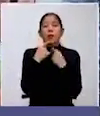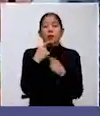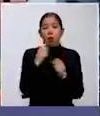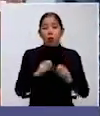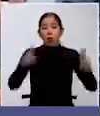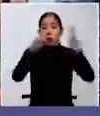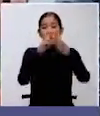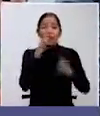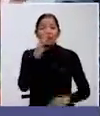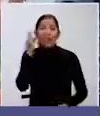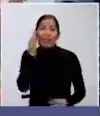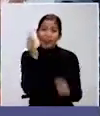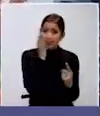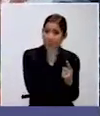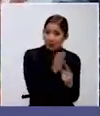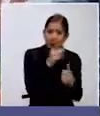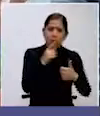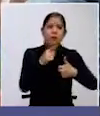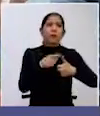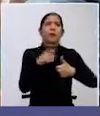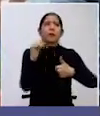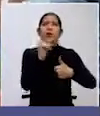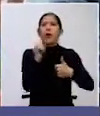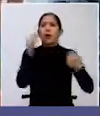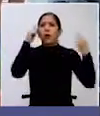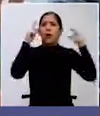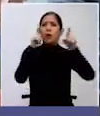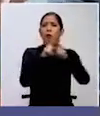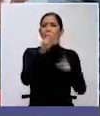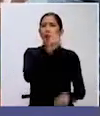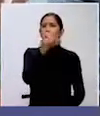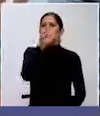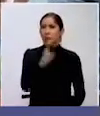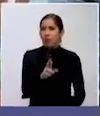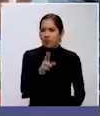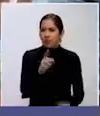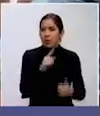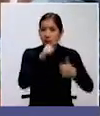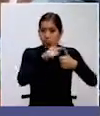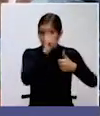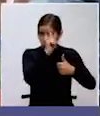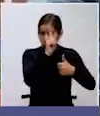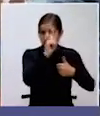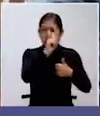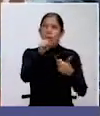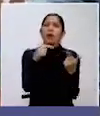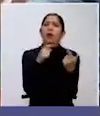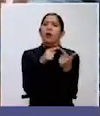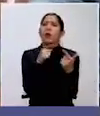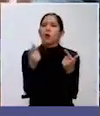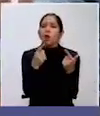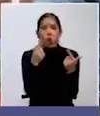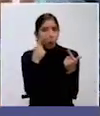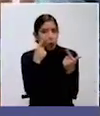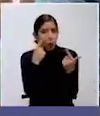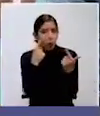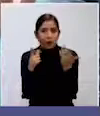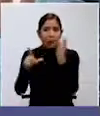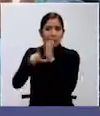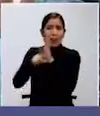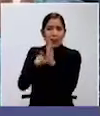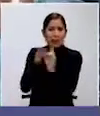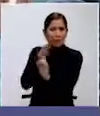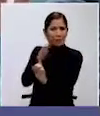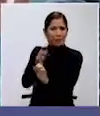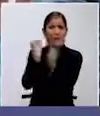indígenas. También está el Pacto de San José de Costa Rica. Ese es un criterio. El segundo criterio es conocimiento de la normativa